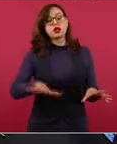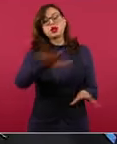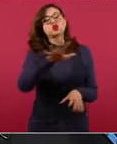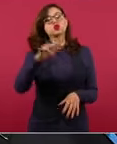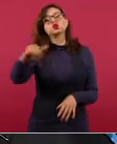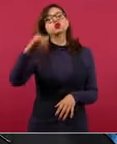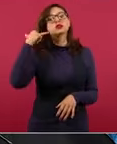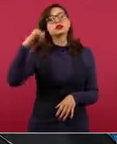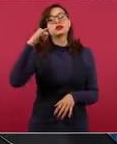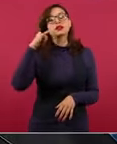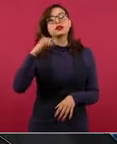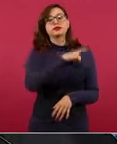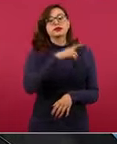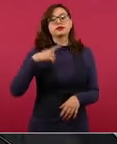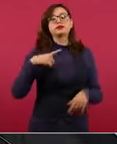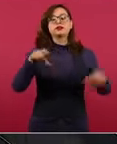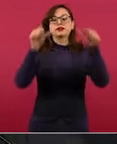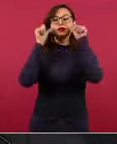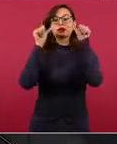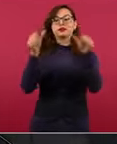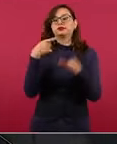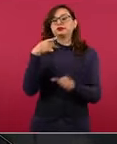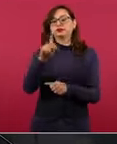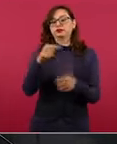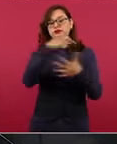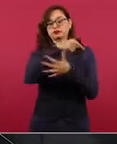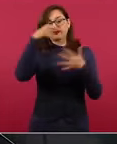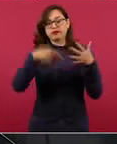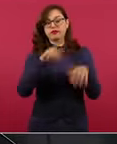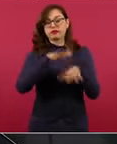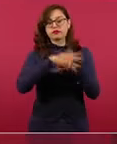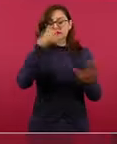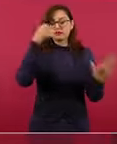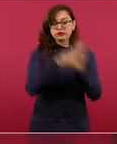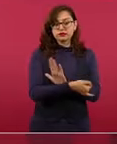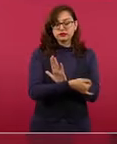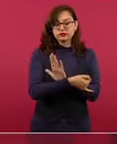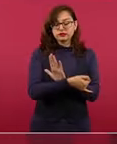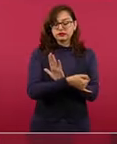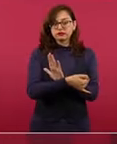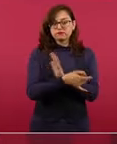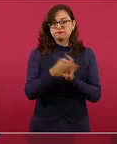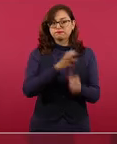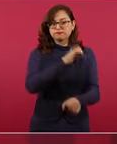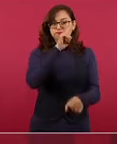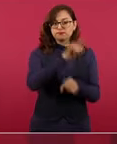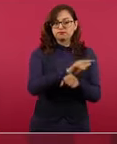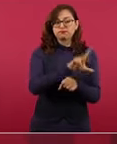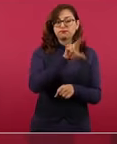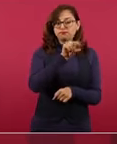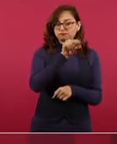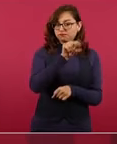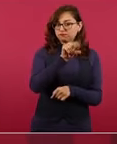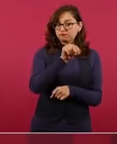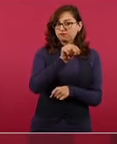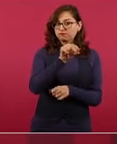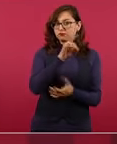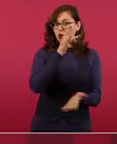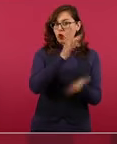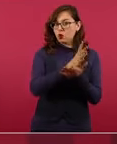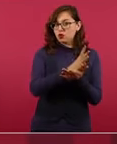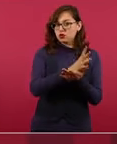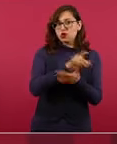pero no solamente en las especialidades troncales sino también en la parte de rehabilitación hay una enorme necesidad en todo el país